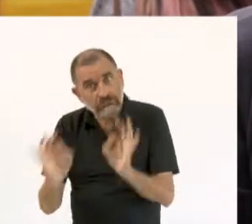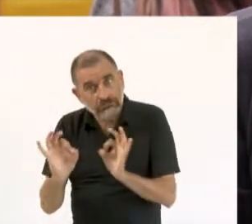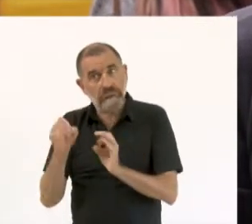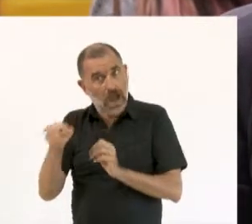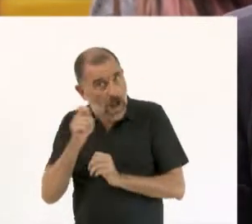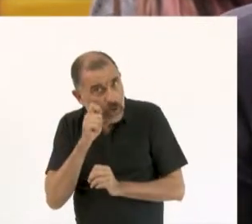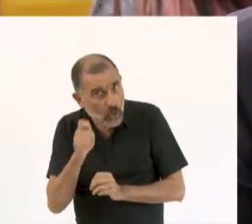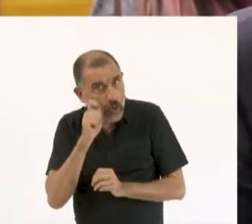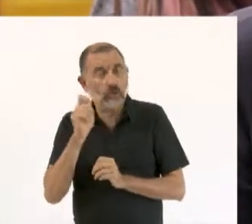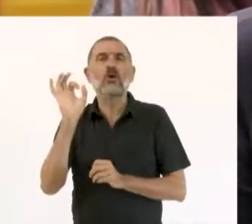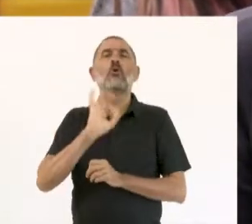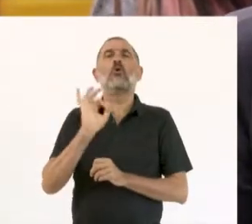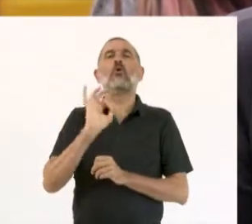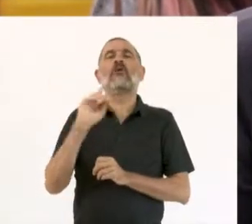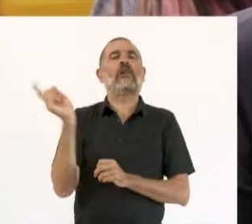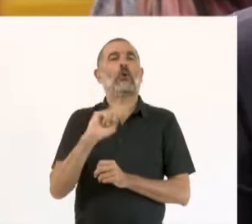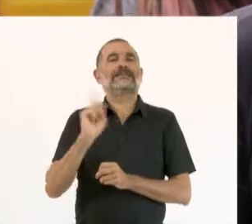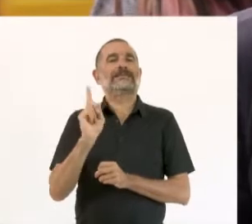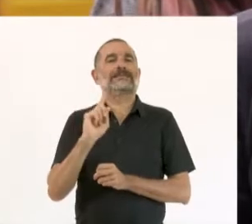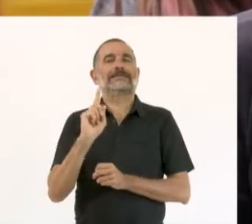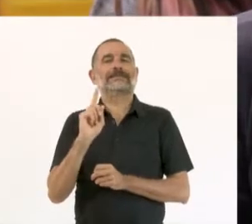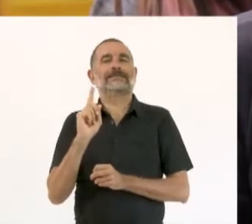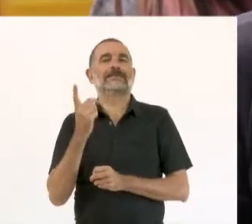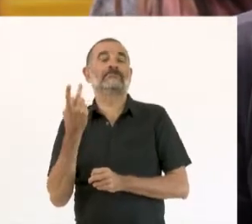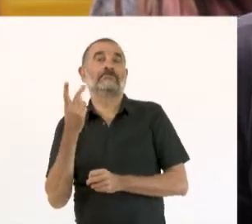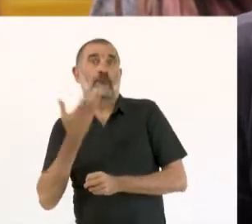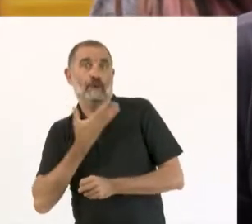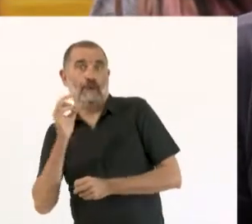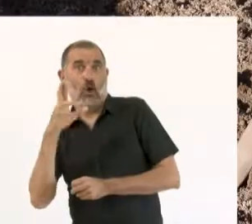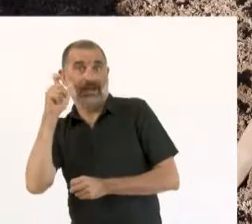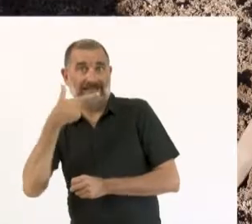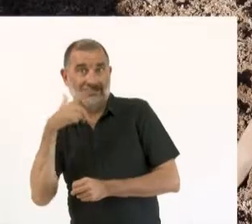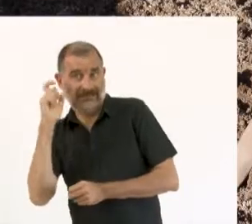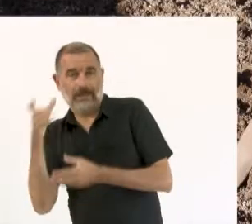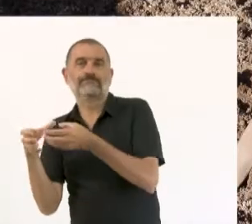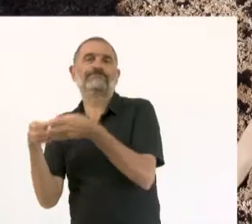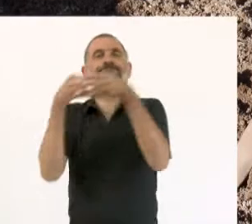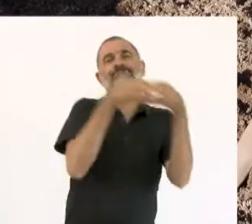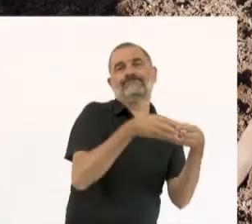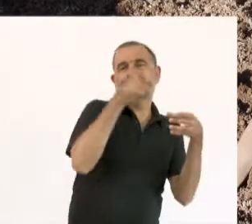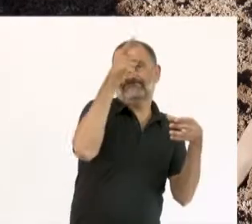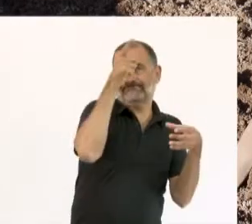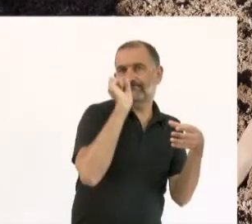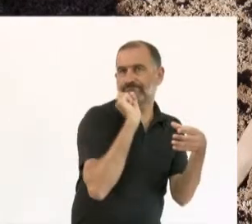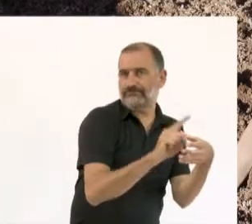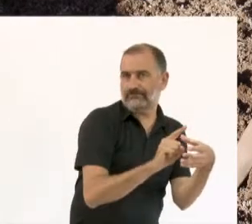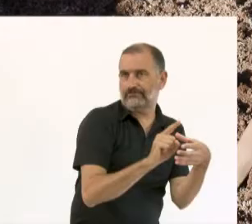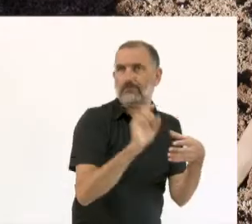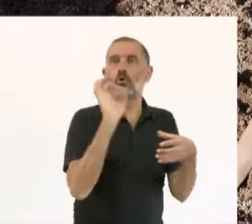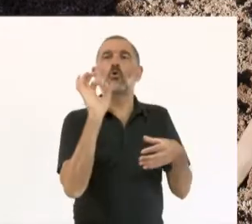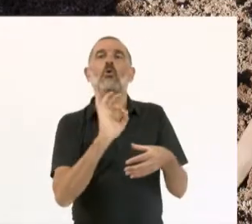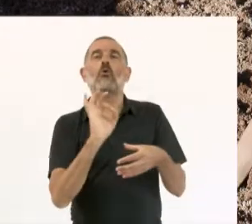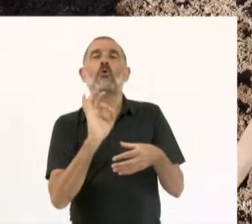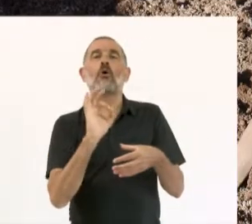En el caso de que sean forenses, bueno, se deriva a la morgue y si no quedan aquí en la reserva. Y ahí se hacen bueno, todos